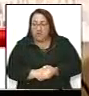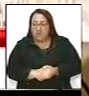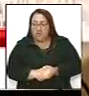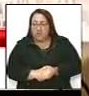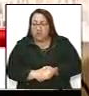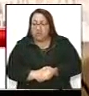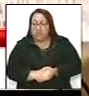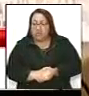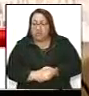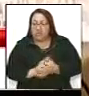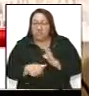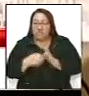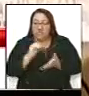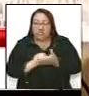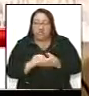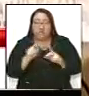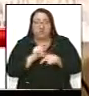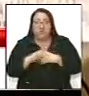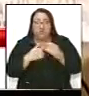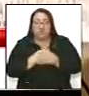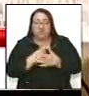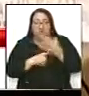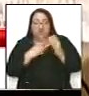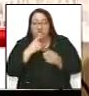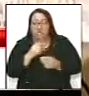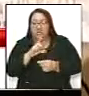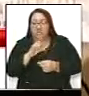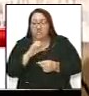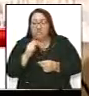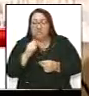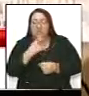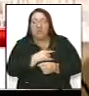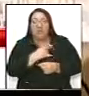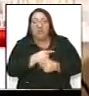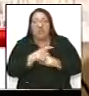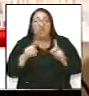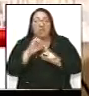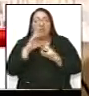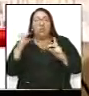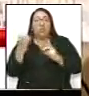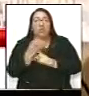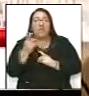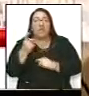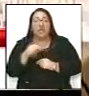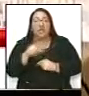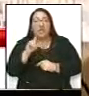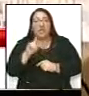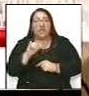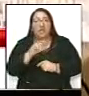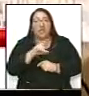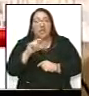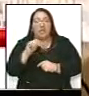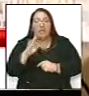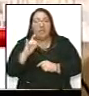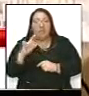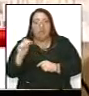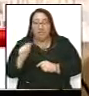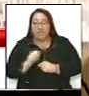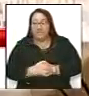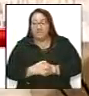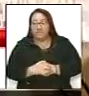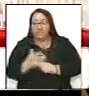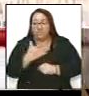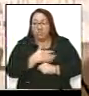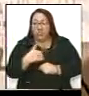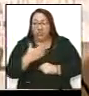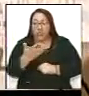hoy marcaremos el hito también para lo que será el licenciamiento de la Universidad Intercultural de Quillabamba. Presidenta, el